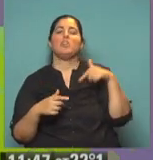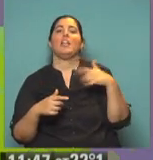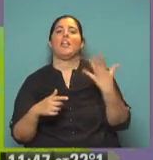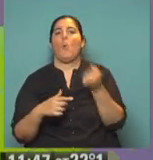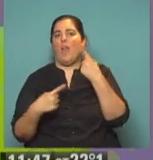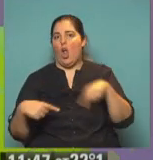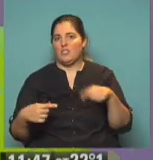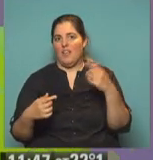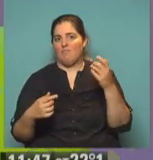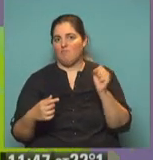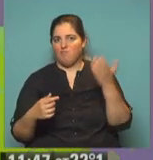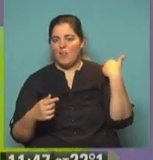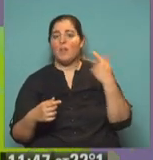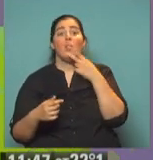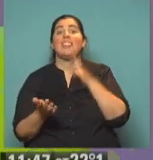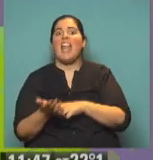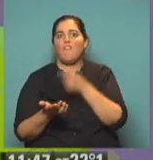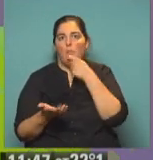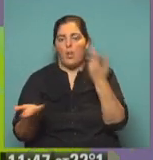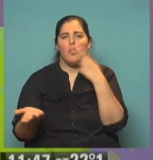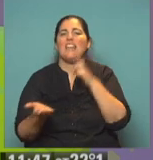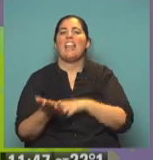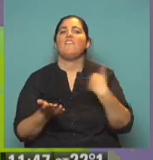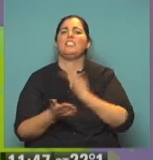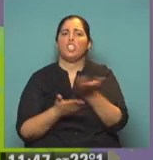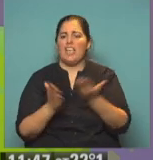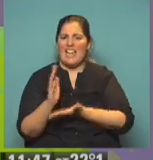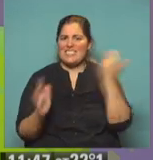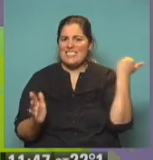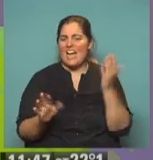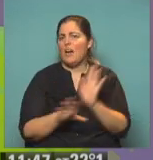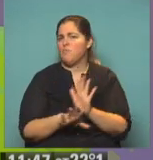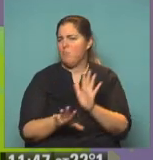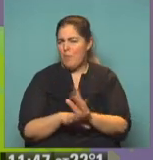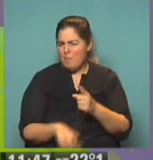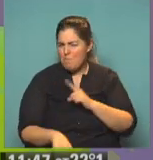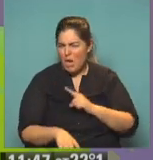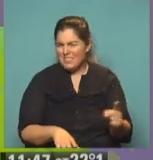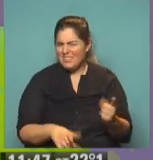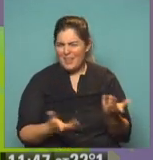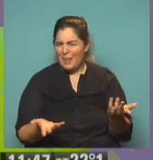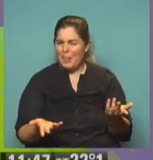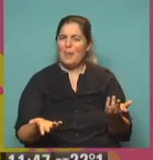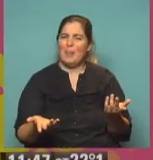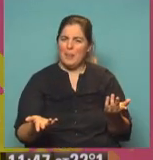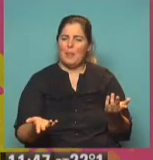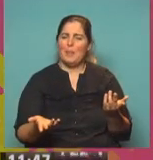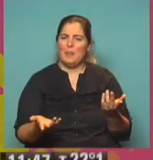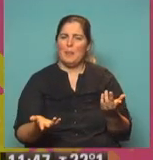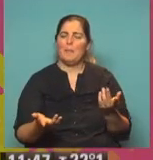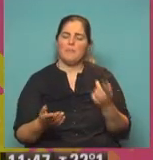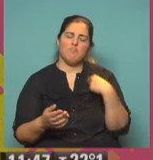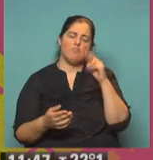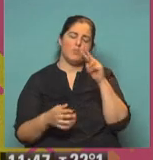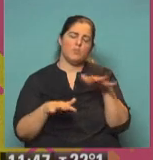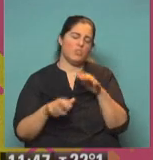las tarifas. Para una persona con discapacidad sacar una tarifa social ha sido imposible, prácticamente un engorro. Entonces, hemos visto casos